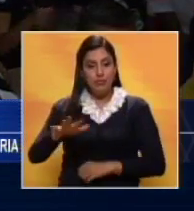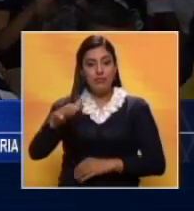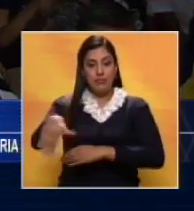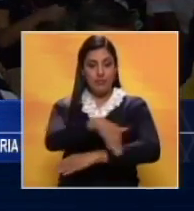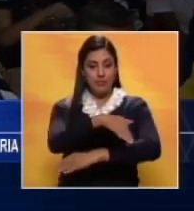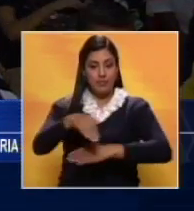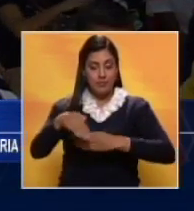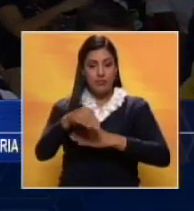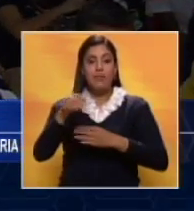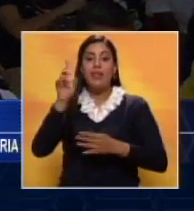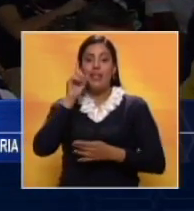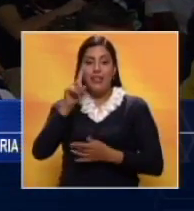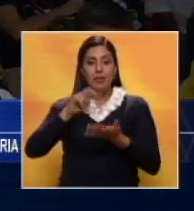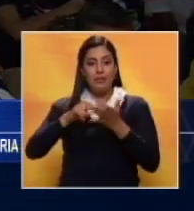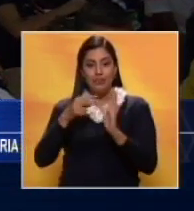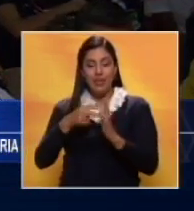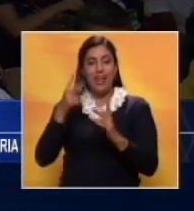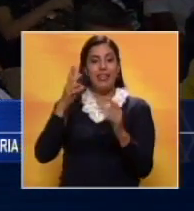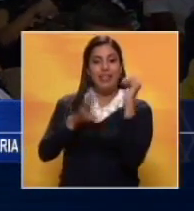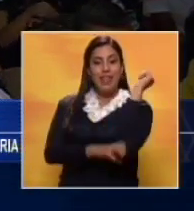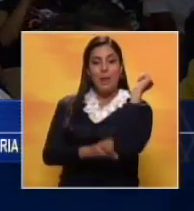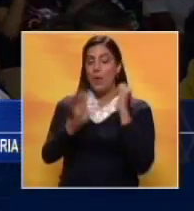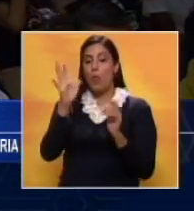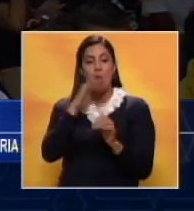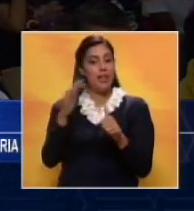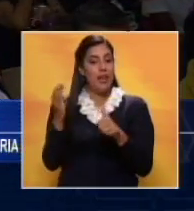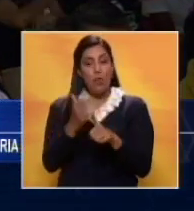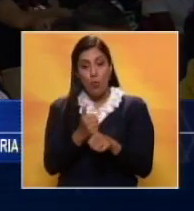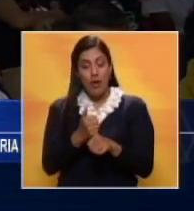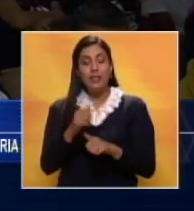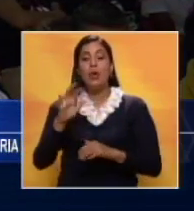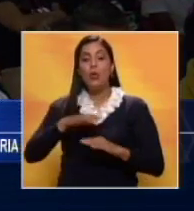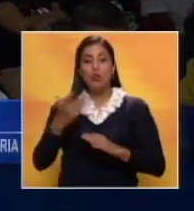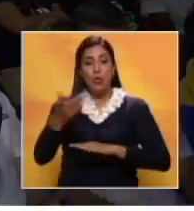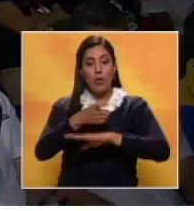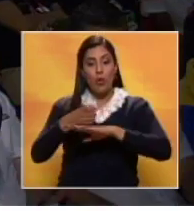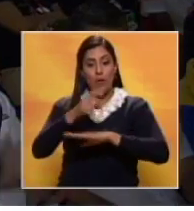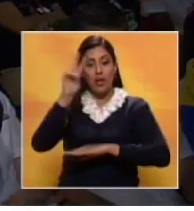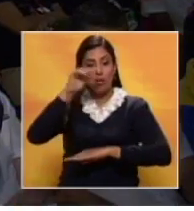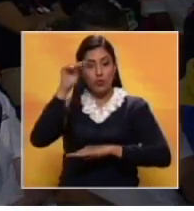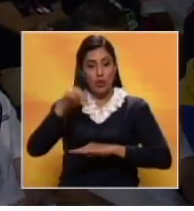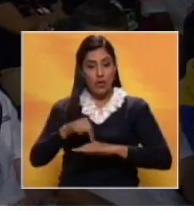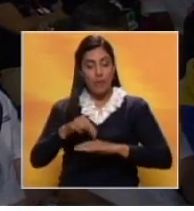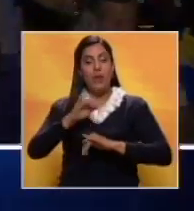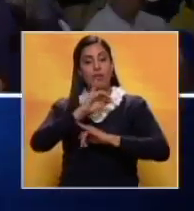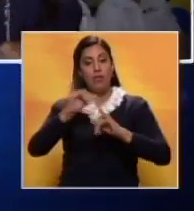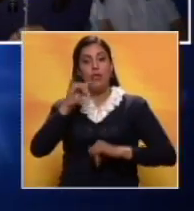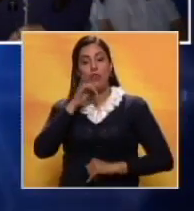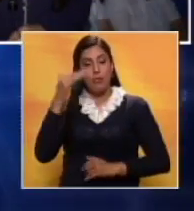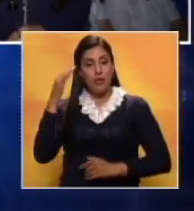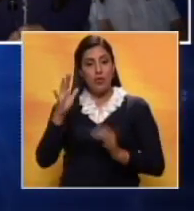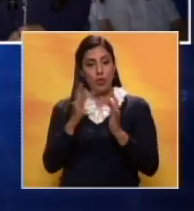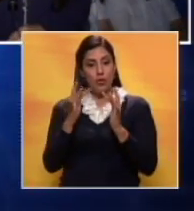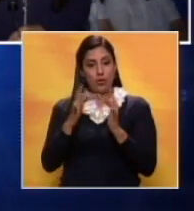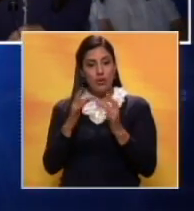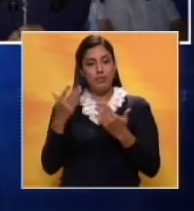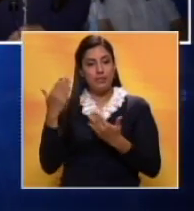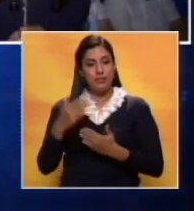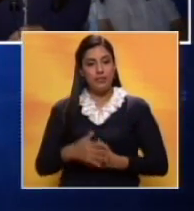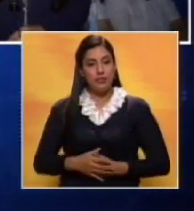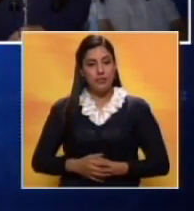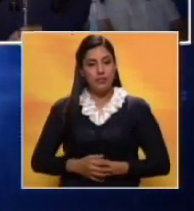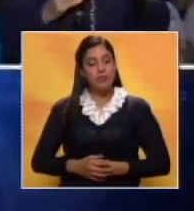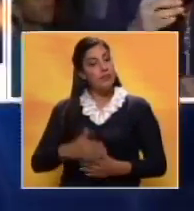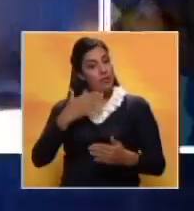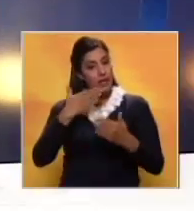en las calles es una estrategia fallida que no logrará terminar con el gobierno nacional. Con esta información retornamos con ustedes al